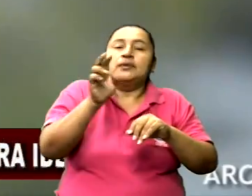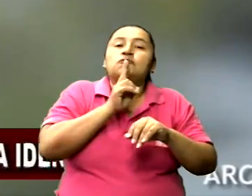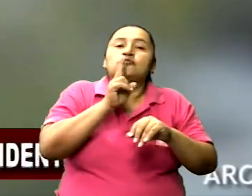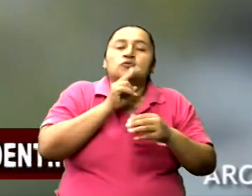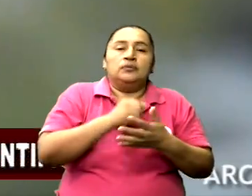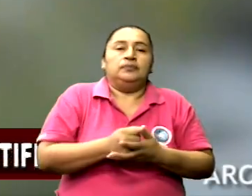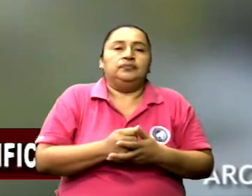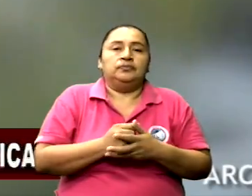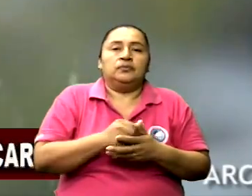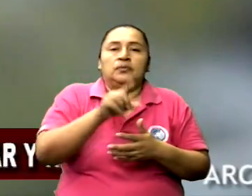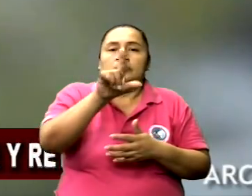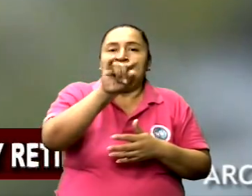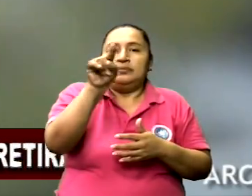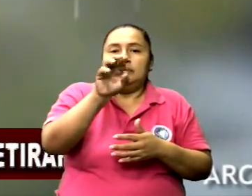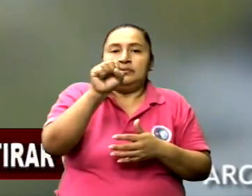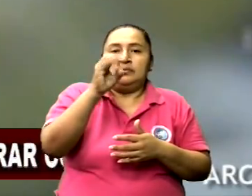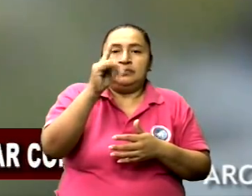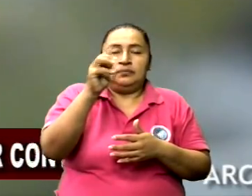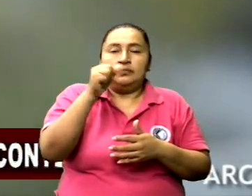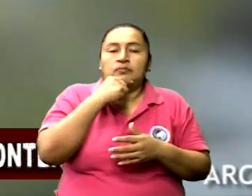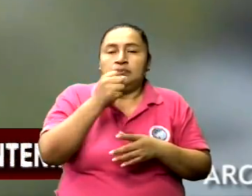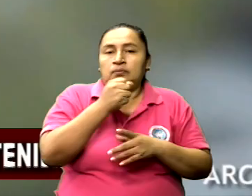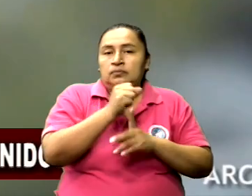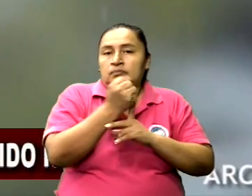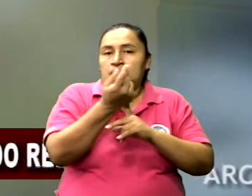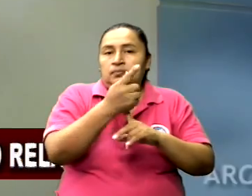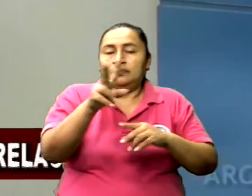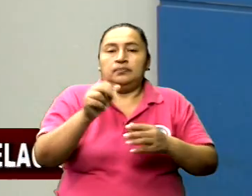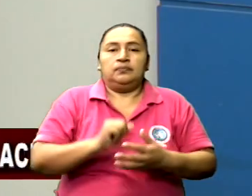Honduras. Liz Escoto, Noticias Asamblea TV.